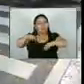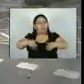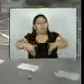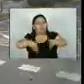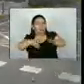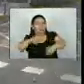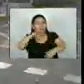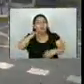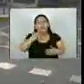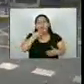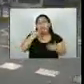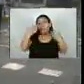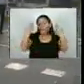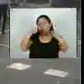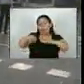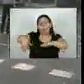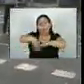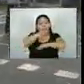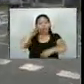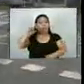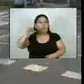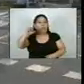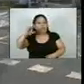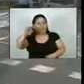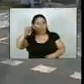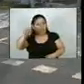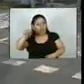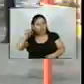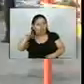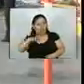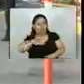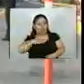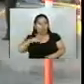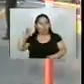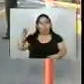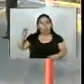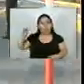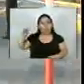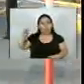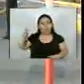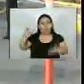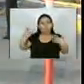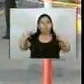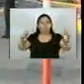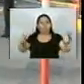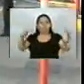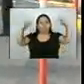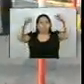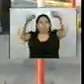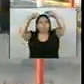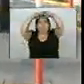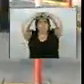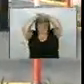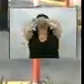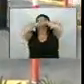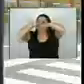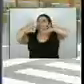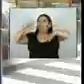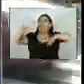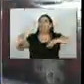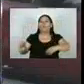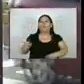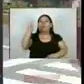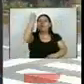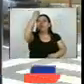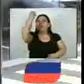entre la Avenida Jerusalén y la calle La Mascota. Ahí el Ministerio de Obras Públicas retiró la pasarela e instaló esta nueva tecnología